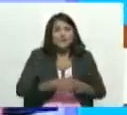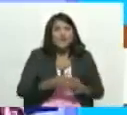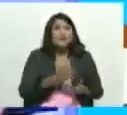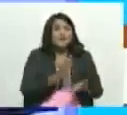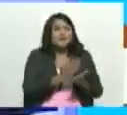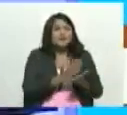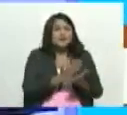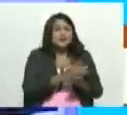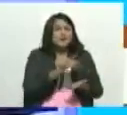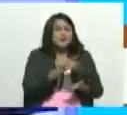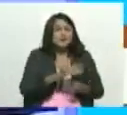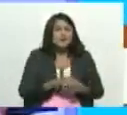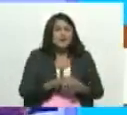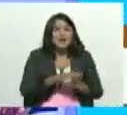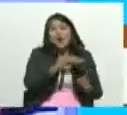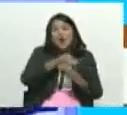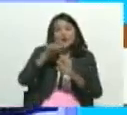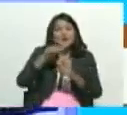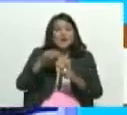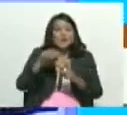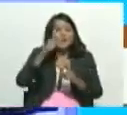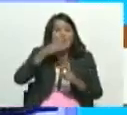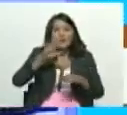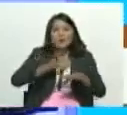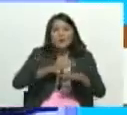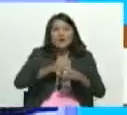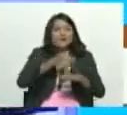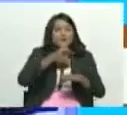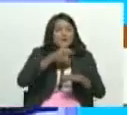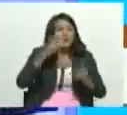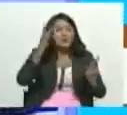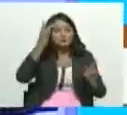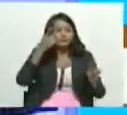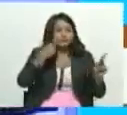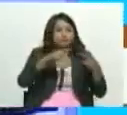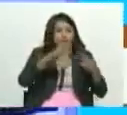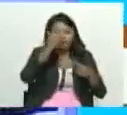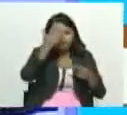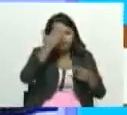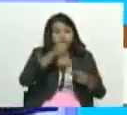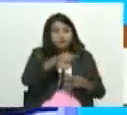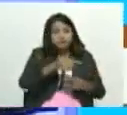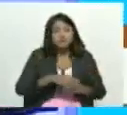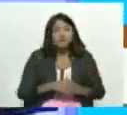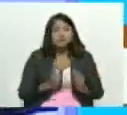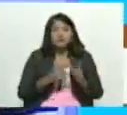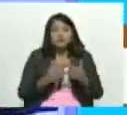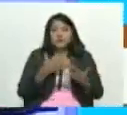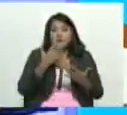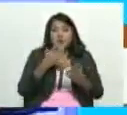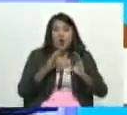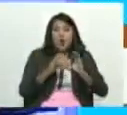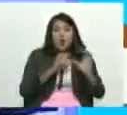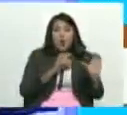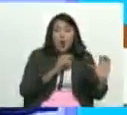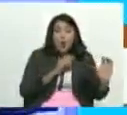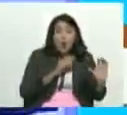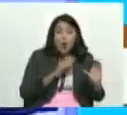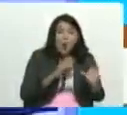es algo que va en contra del pueblo y yo pienso que cuando hablamos sobre los medios la comunicación Aquí es